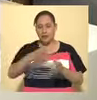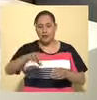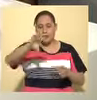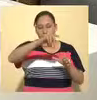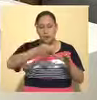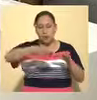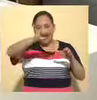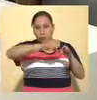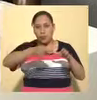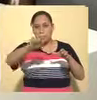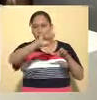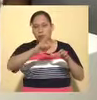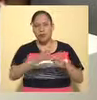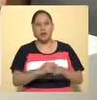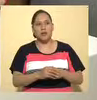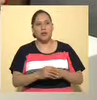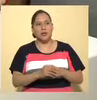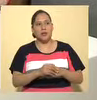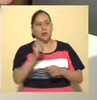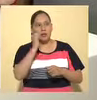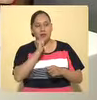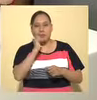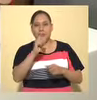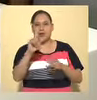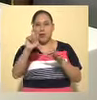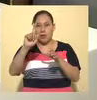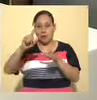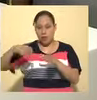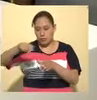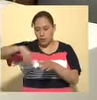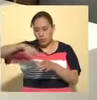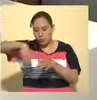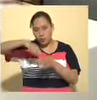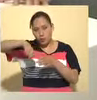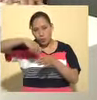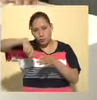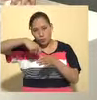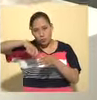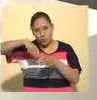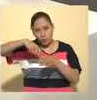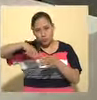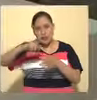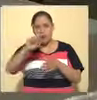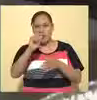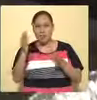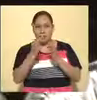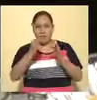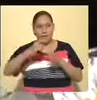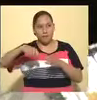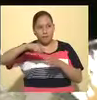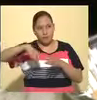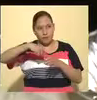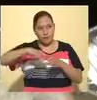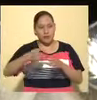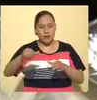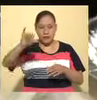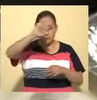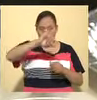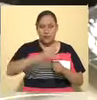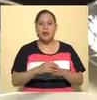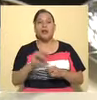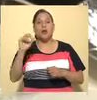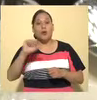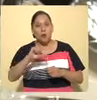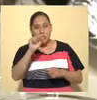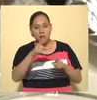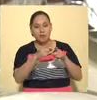vamos a hidratar bien en agua fría. Ah, como siempre nos dicen. Y pues lo vamos a moler, ¿no? Taca, taca, taca, taca. Este pie hoy lo vamos